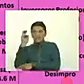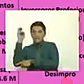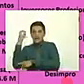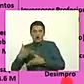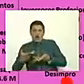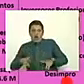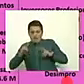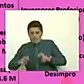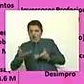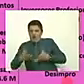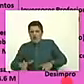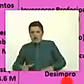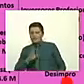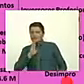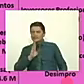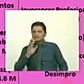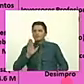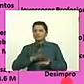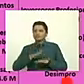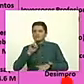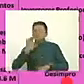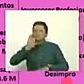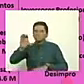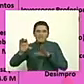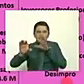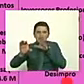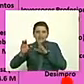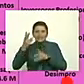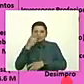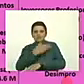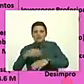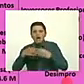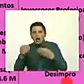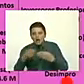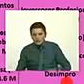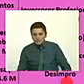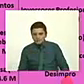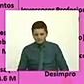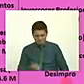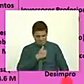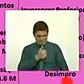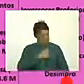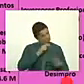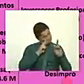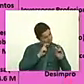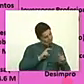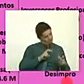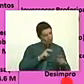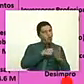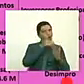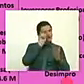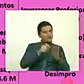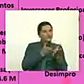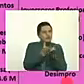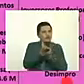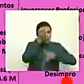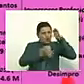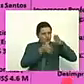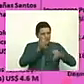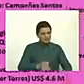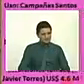Pues nos pusimos a investigar cómo fue el tema del contrato de estabilidad jurídica